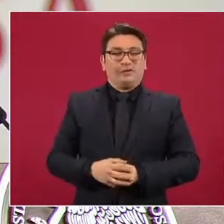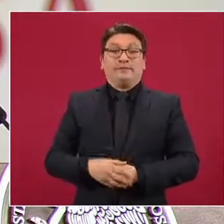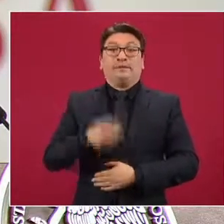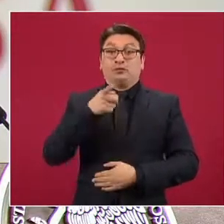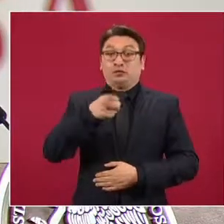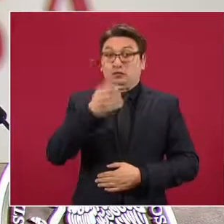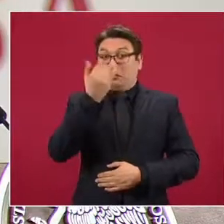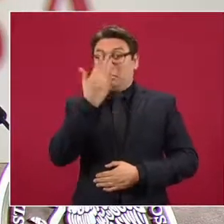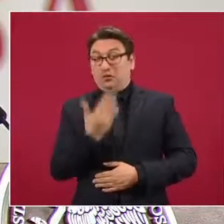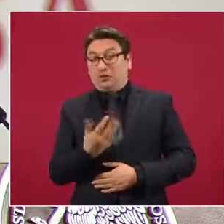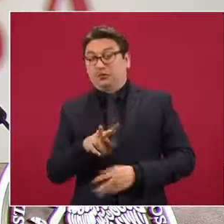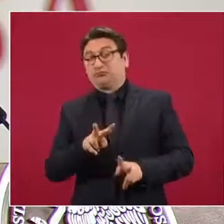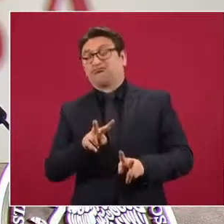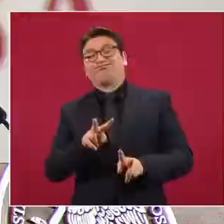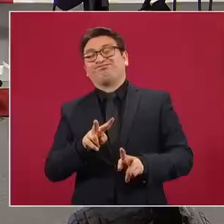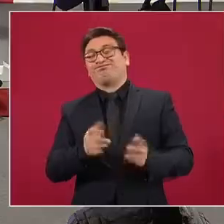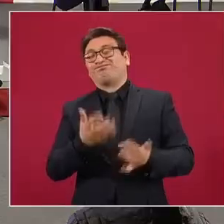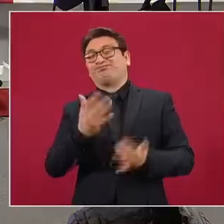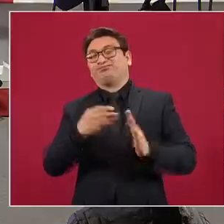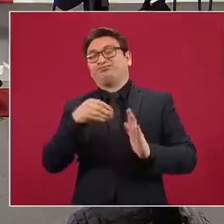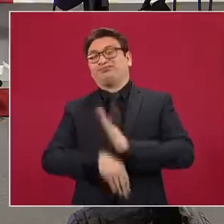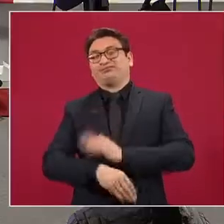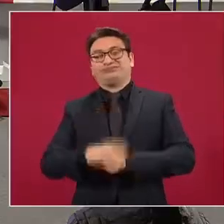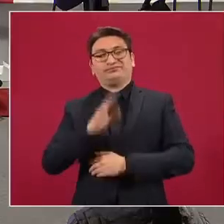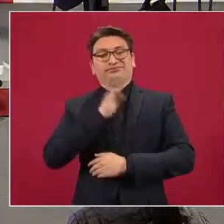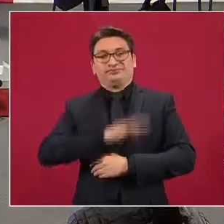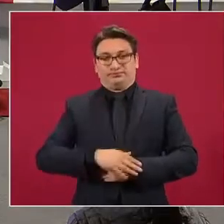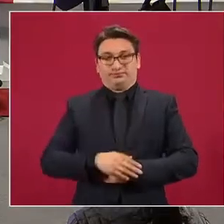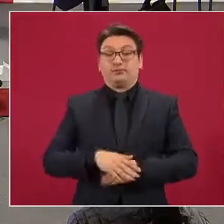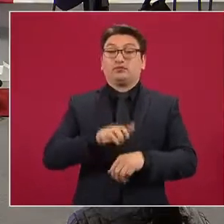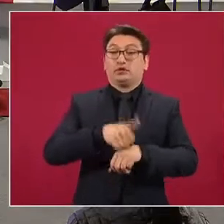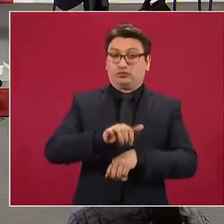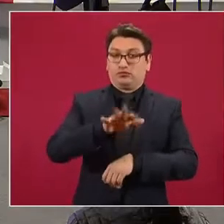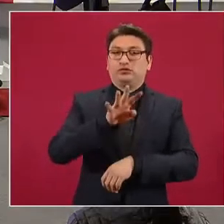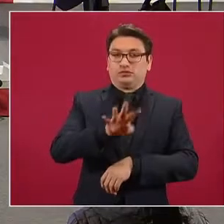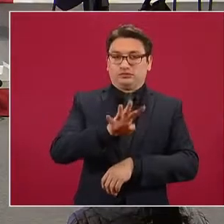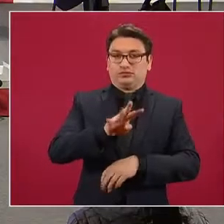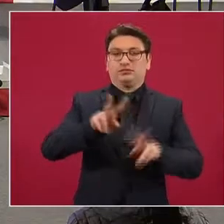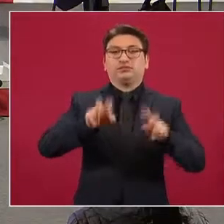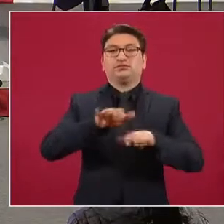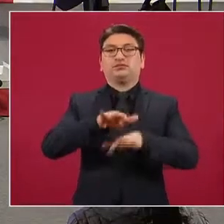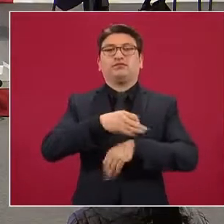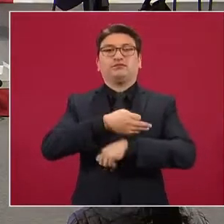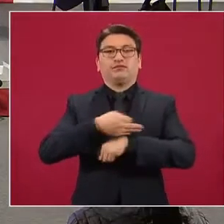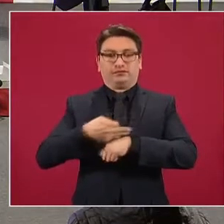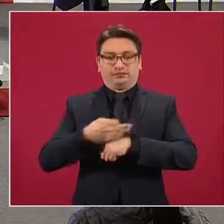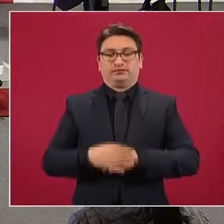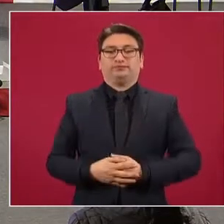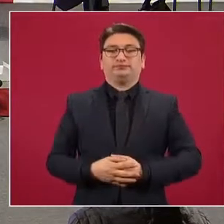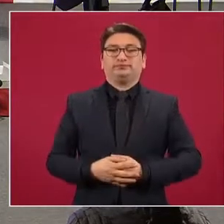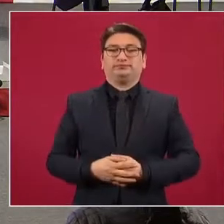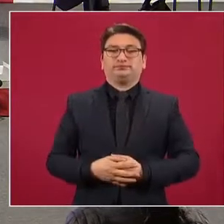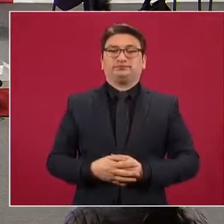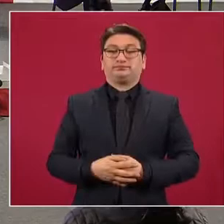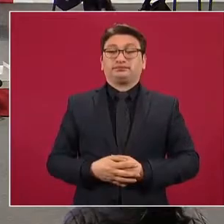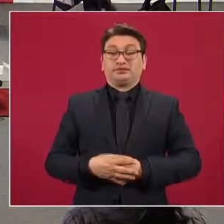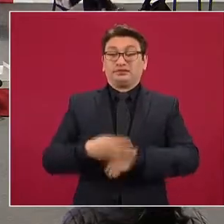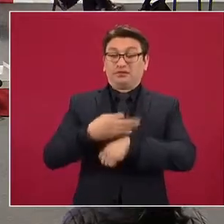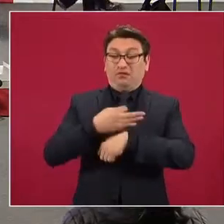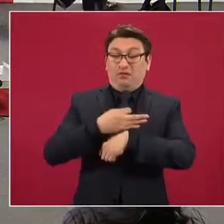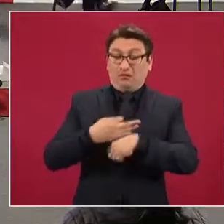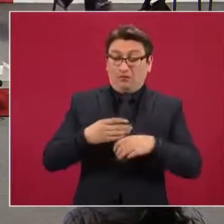prestigio terminará por venirse abajo. 19. De la familia. La familia es la